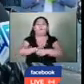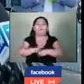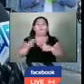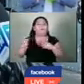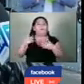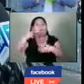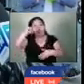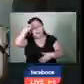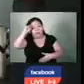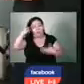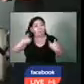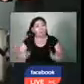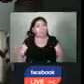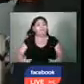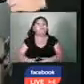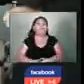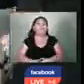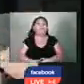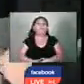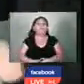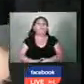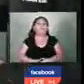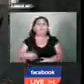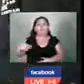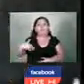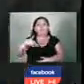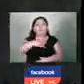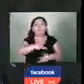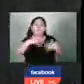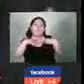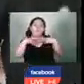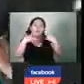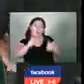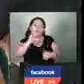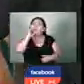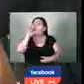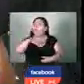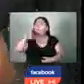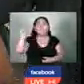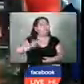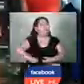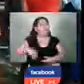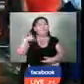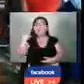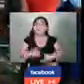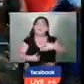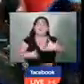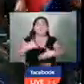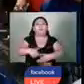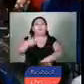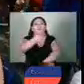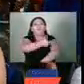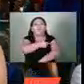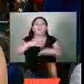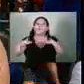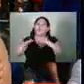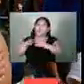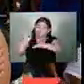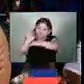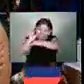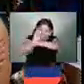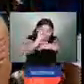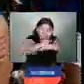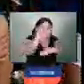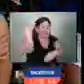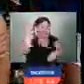de estos anticuerpos. Ahora bien, las autoridades de salud aseguraron que continuarán con el plan de vacunación. Además, recomendaron a la población